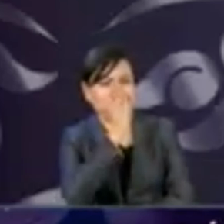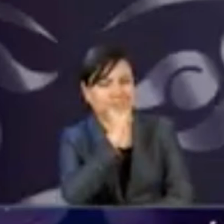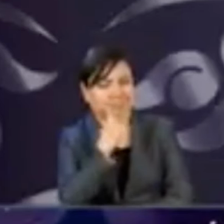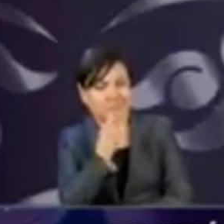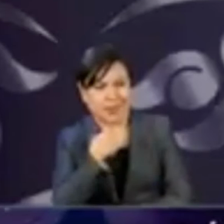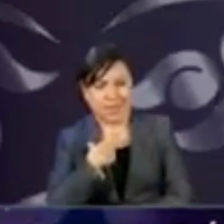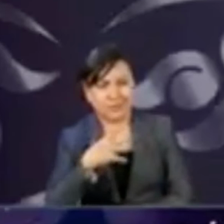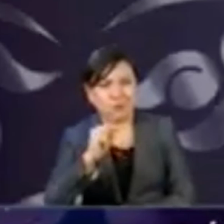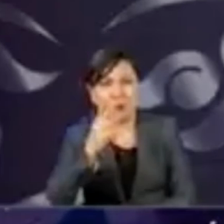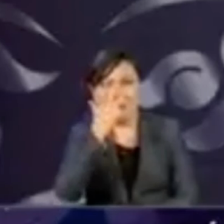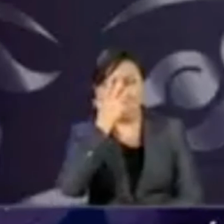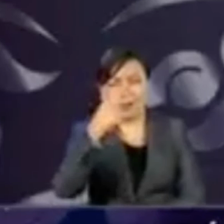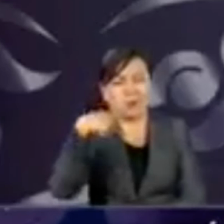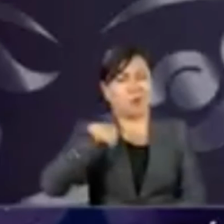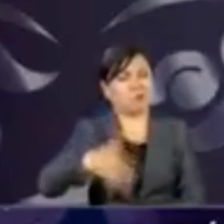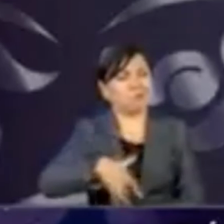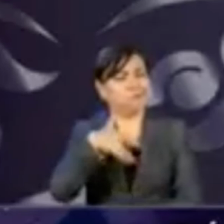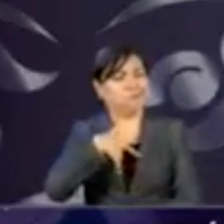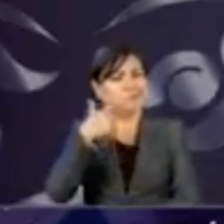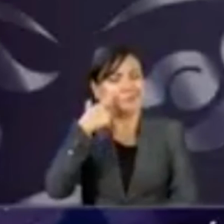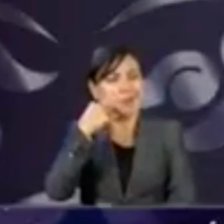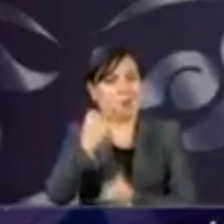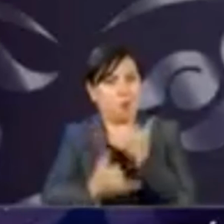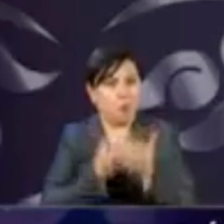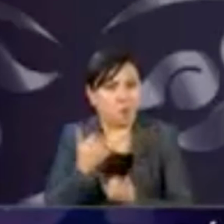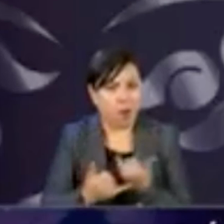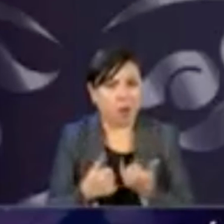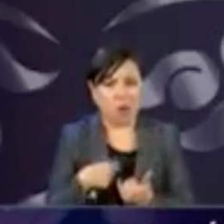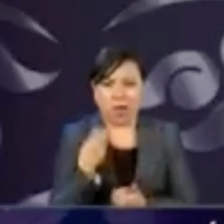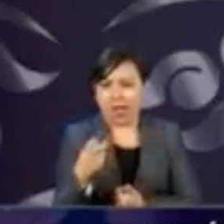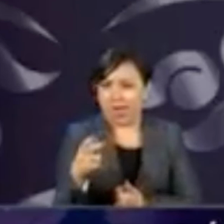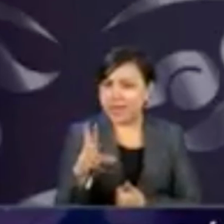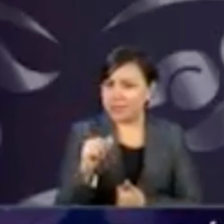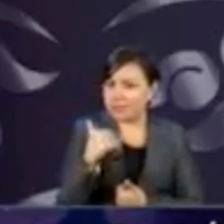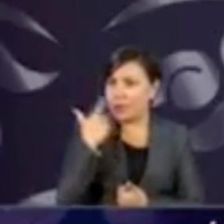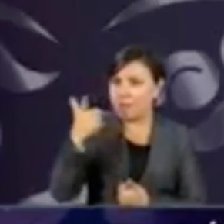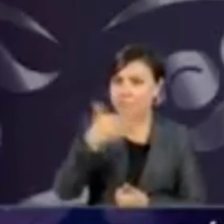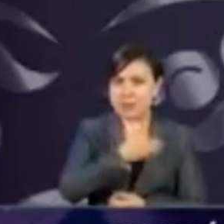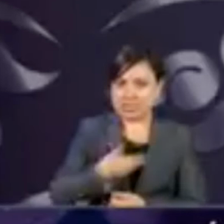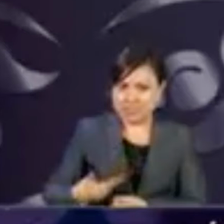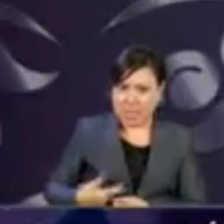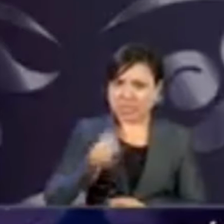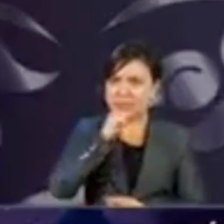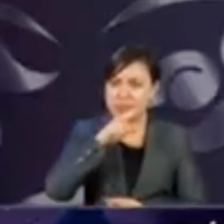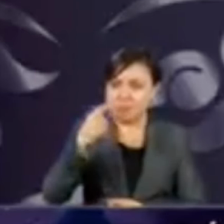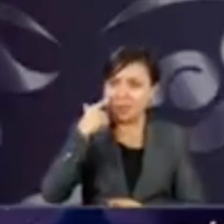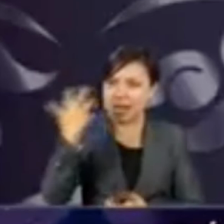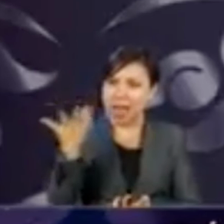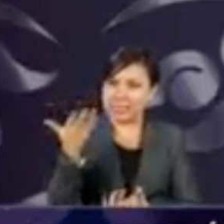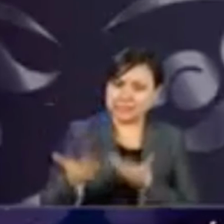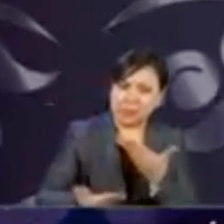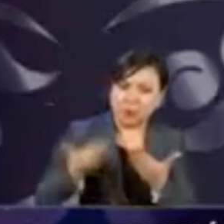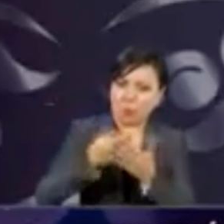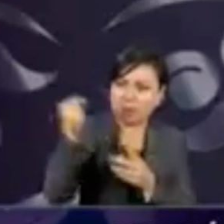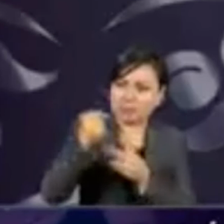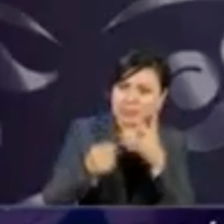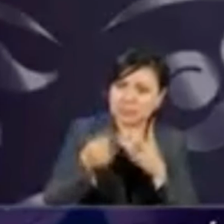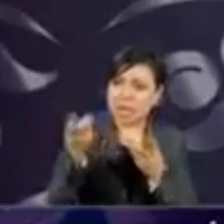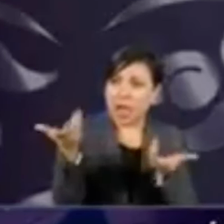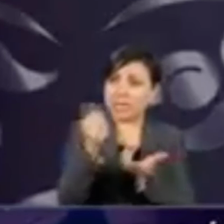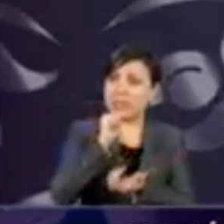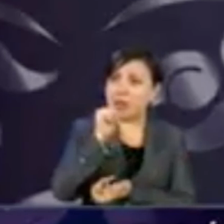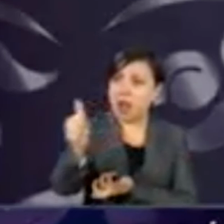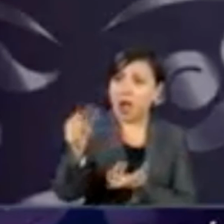facultades que las puede ejercer lo haga y obligue pues a que haya una respuesta para la gente que